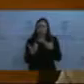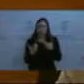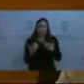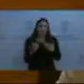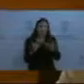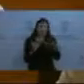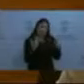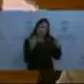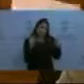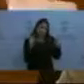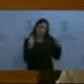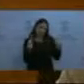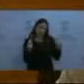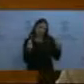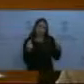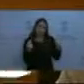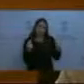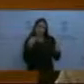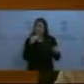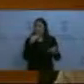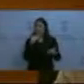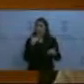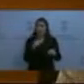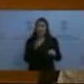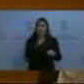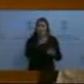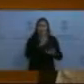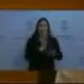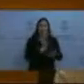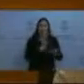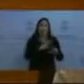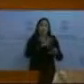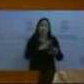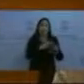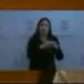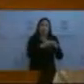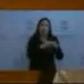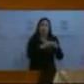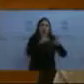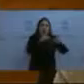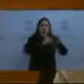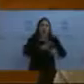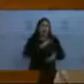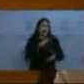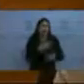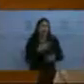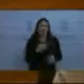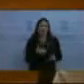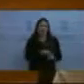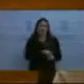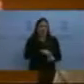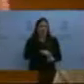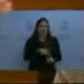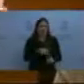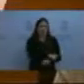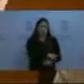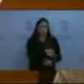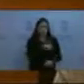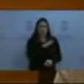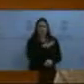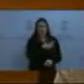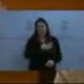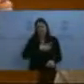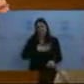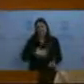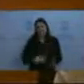la incapacidad, finalizo, señor presidente, la incapacidad de análisis de este grupo y su mala fe al pretender liar de